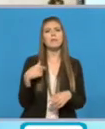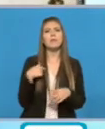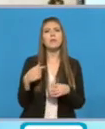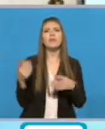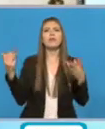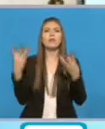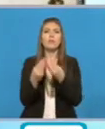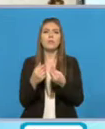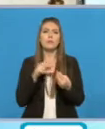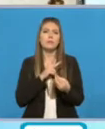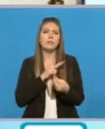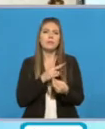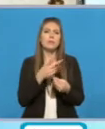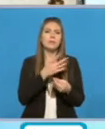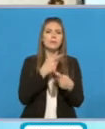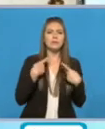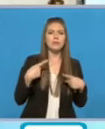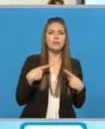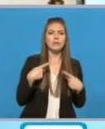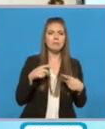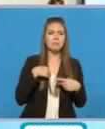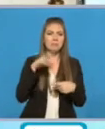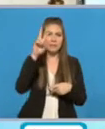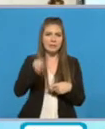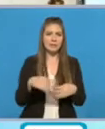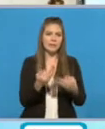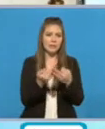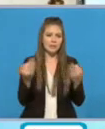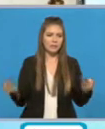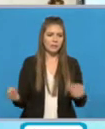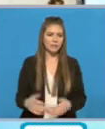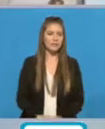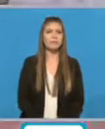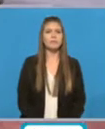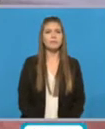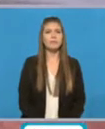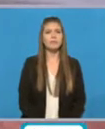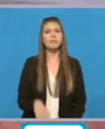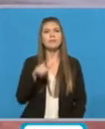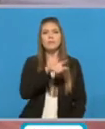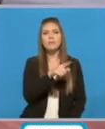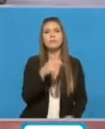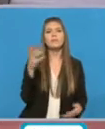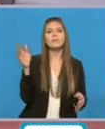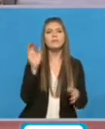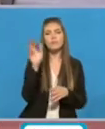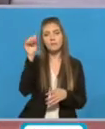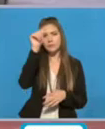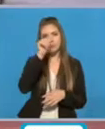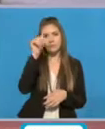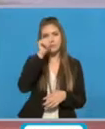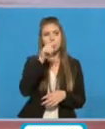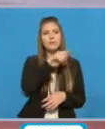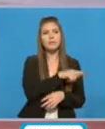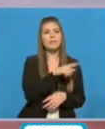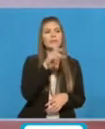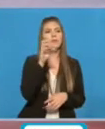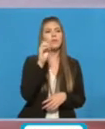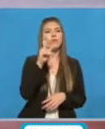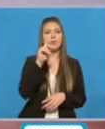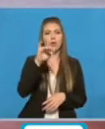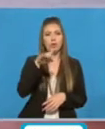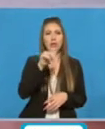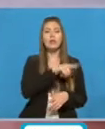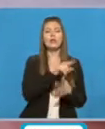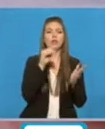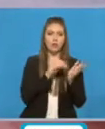misionero. Y lo hicieron obispo de Hipona. Hipona se llama Annaba y está en Argelia. Esa sí todavía